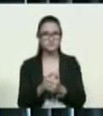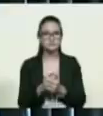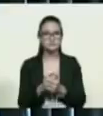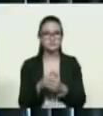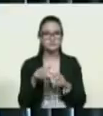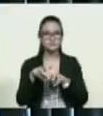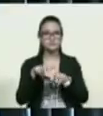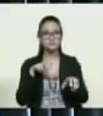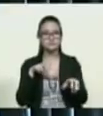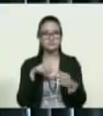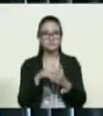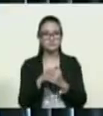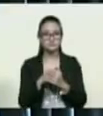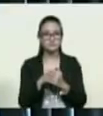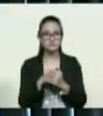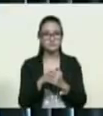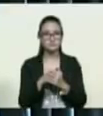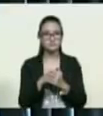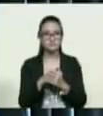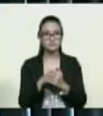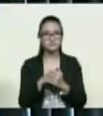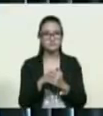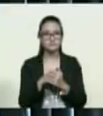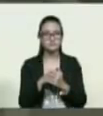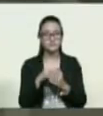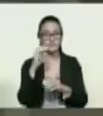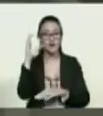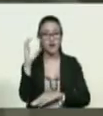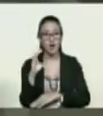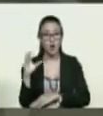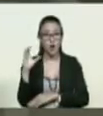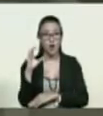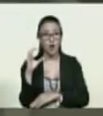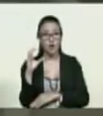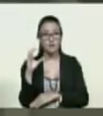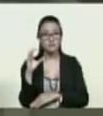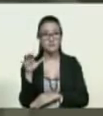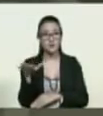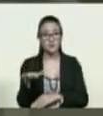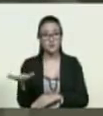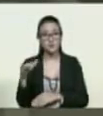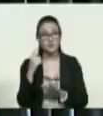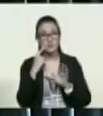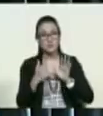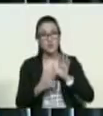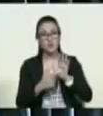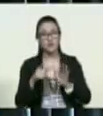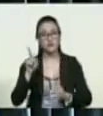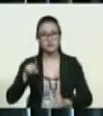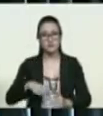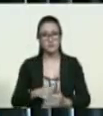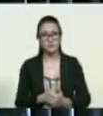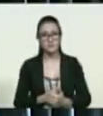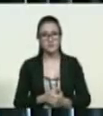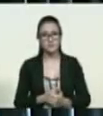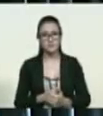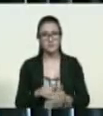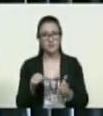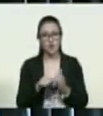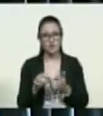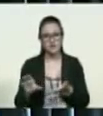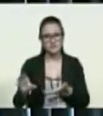el municipio Chinácota del norte de Santander. Y vamos a ir mostrando de dónde provenían los